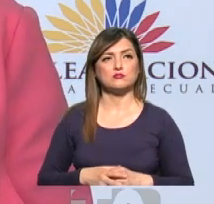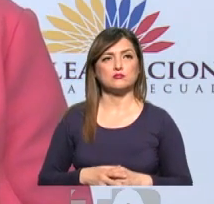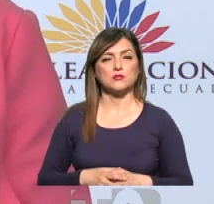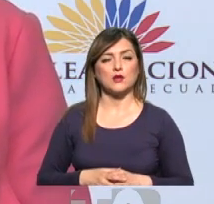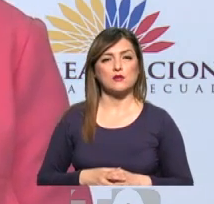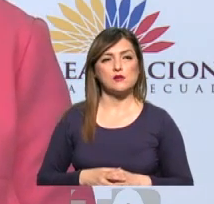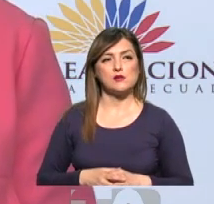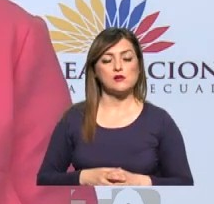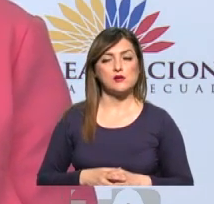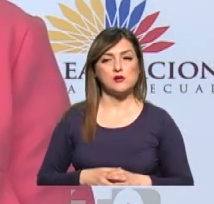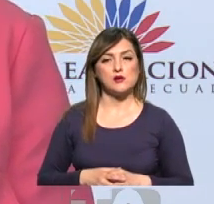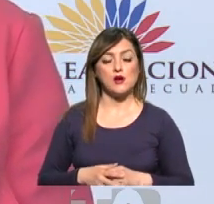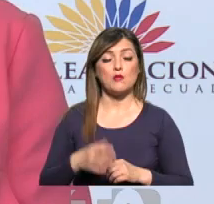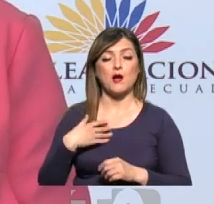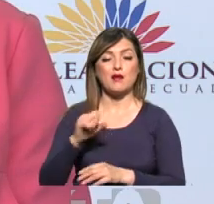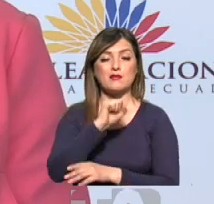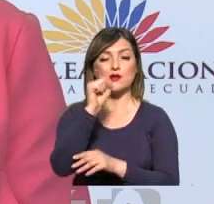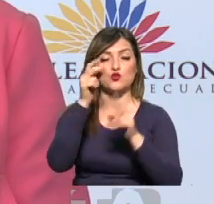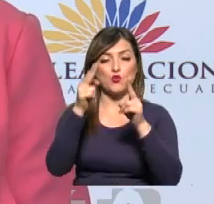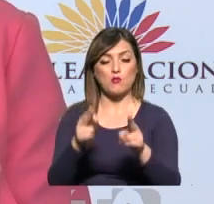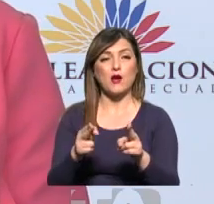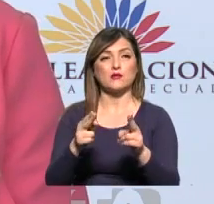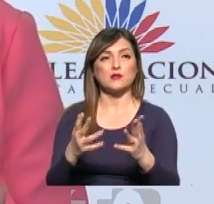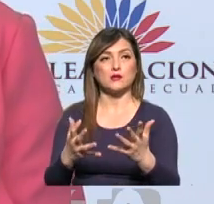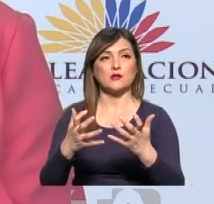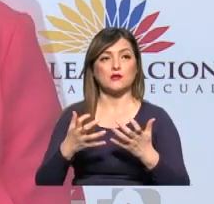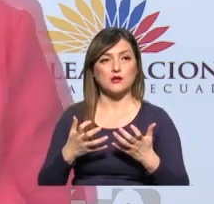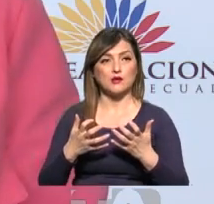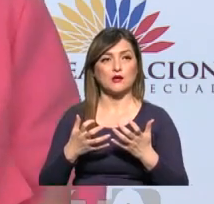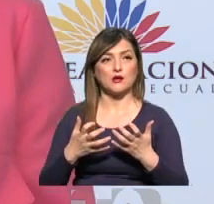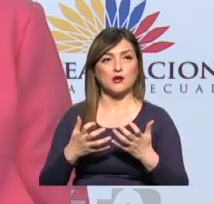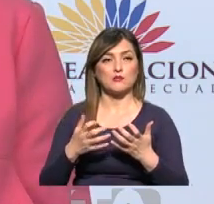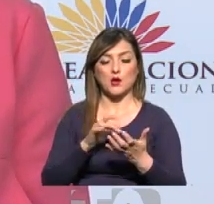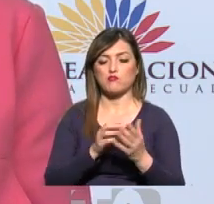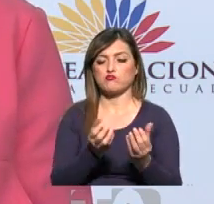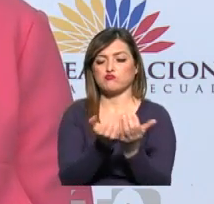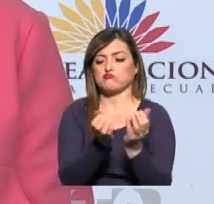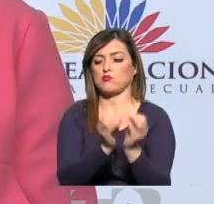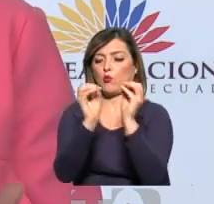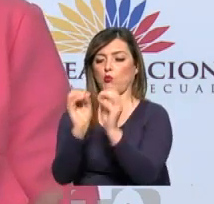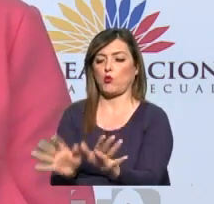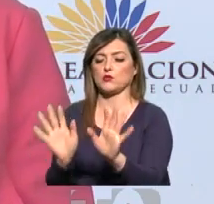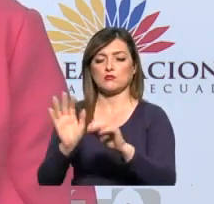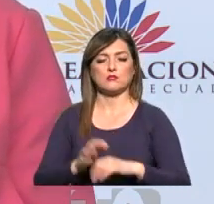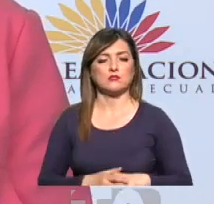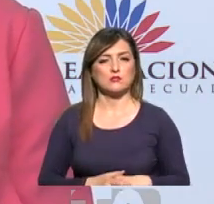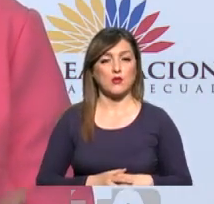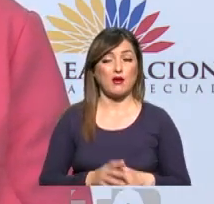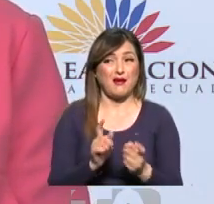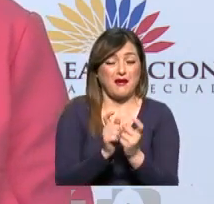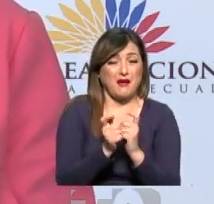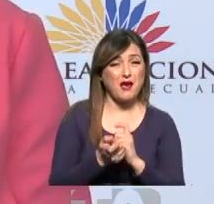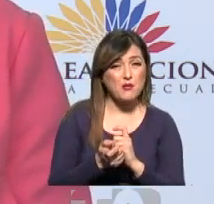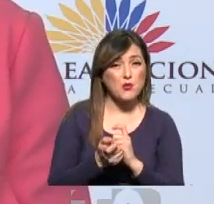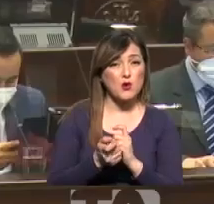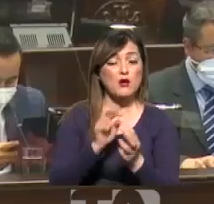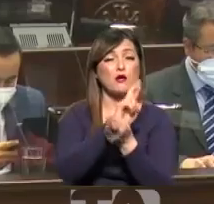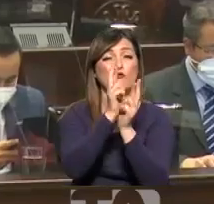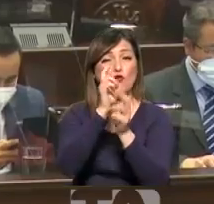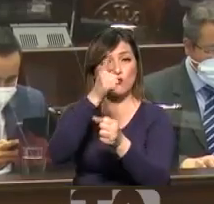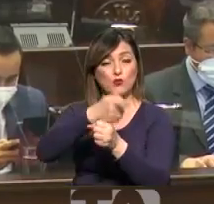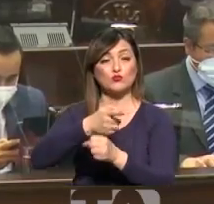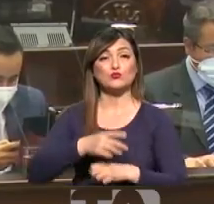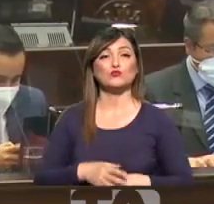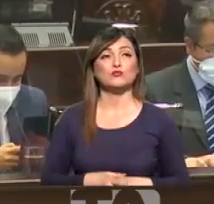instrumentos internacionales de derechos humanos, se le quiera echar al traste. Si es que quieren producir cambios, que lo hagan vía reforma.